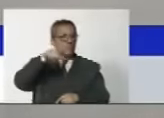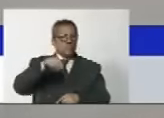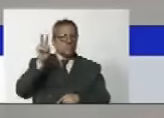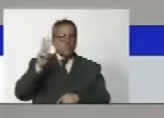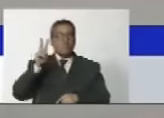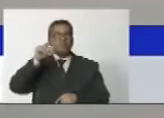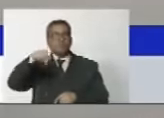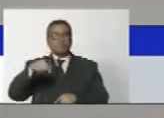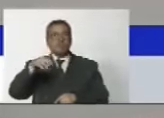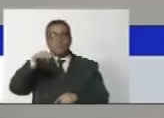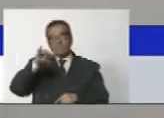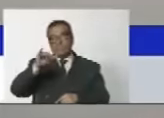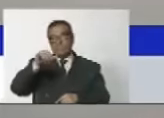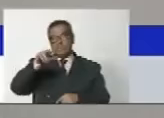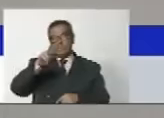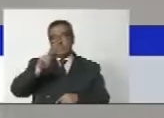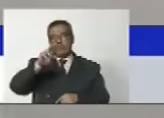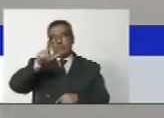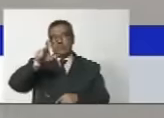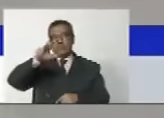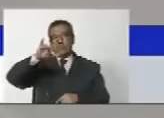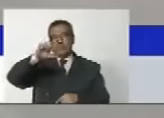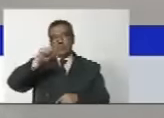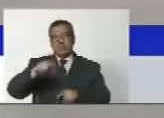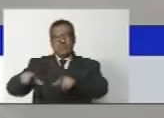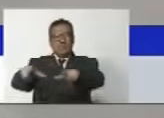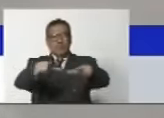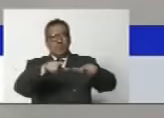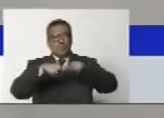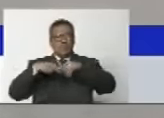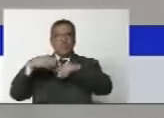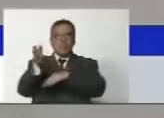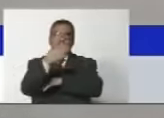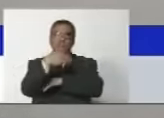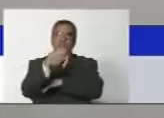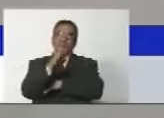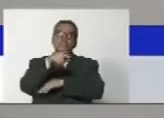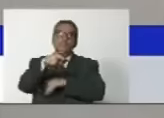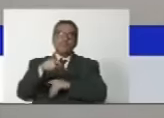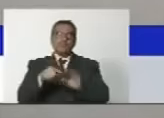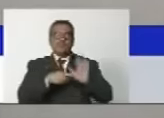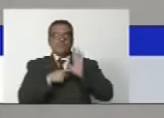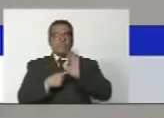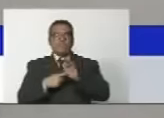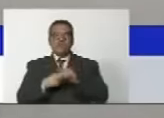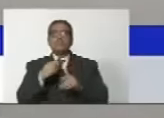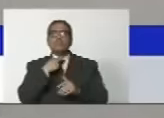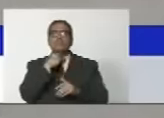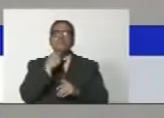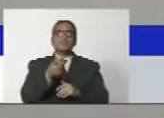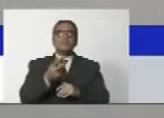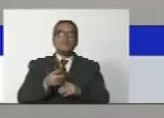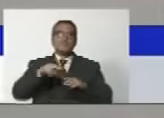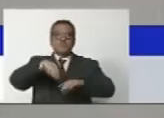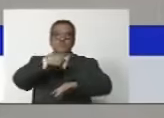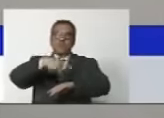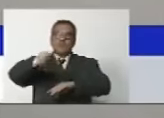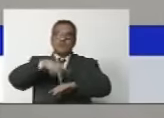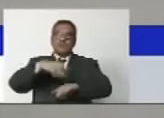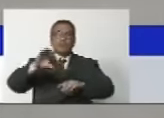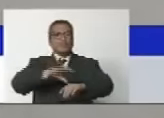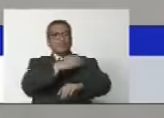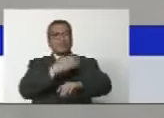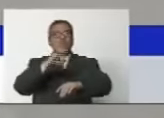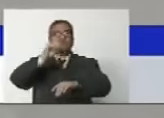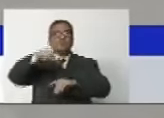país. Es que Yulimar, en cada espacio donde levanta la bandera, donde expresa su voz, donde baila, donde